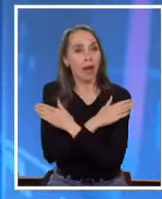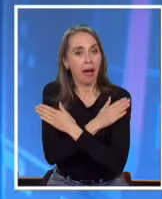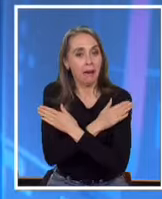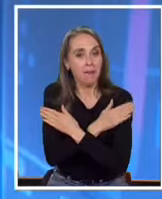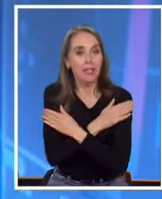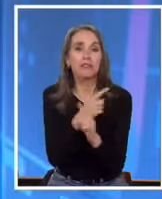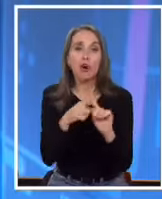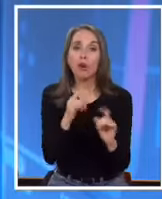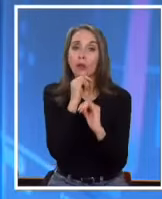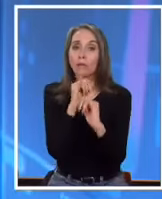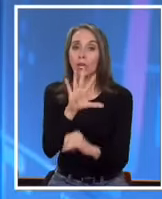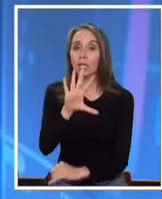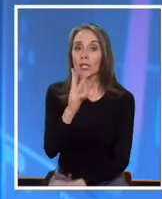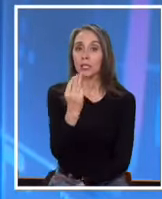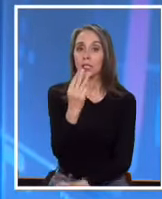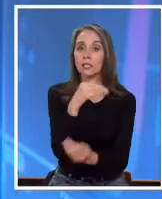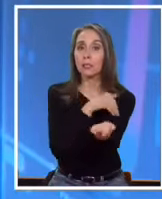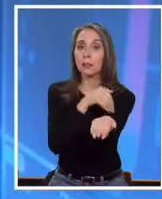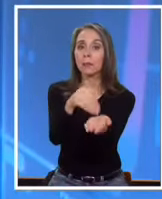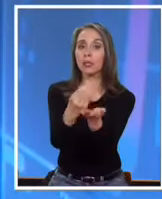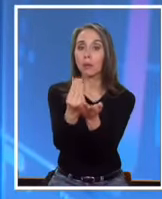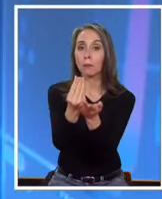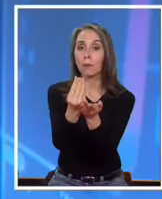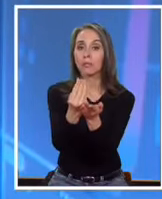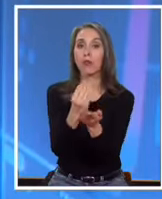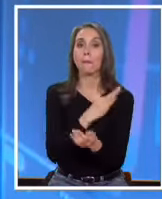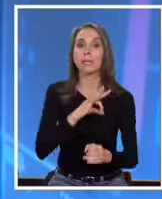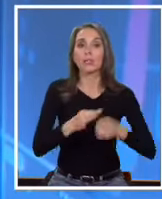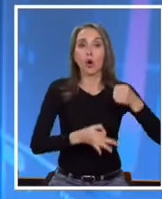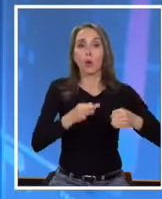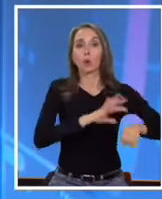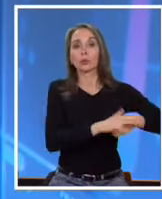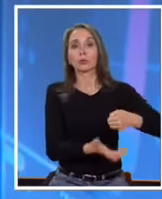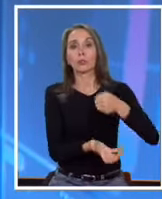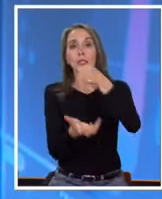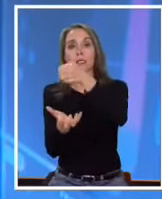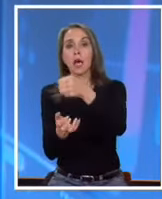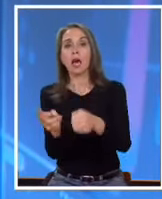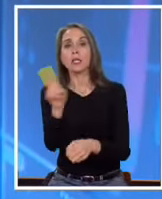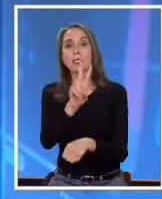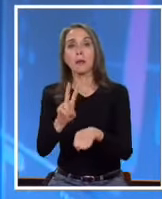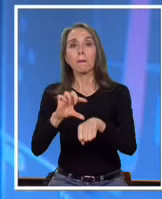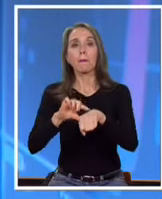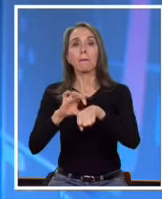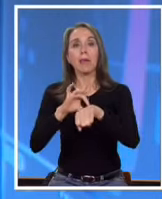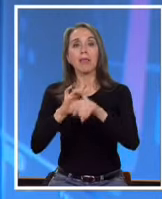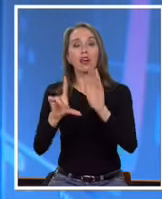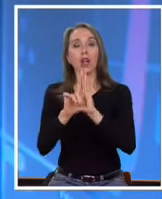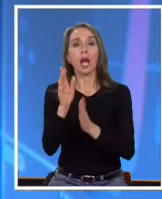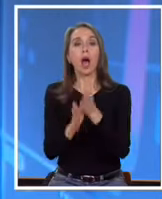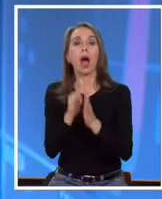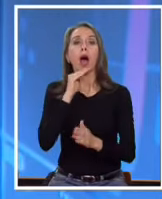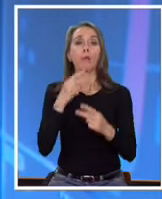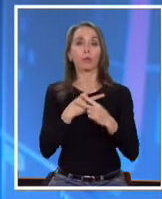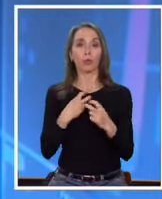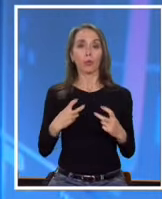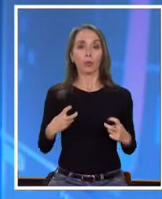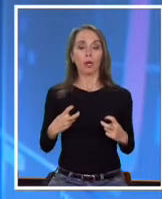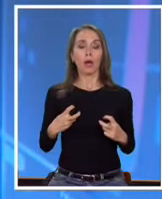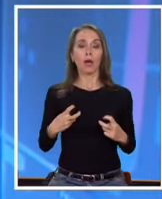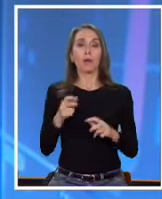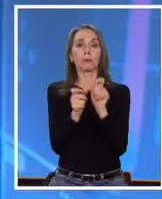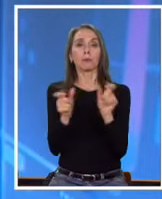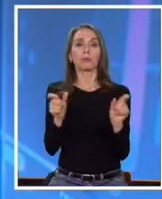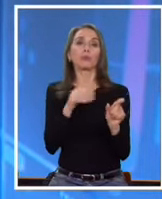con otras informaciones. 513 millones de pesos va a inyectar el Ministerio de Justicia para que el Servicio Médico Legal acelere los peritajes en causas de derechos